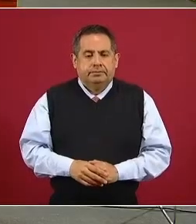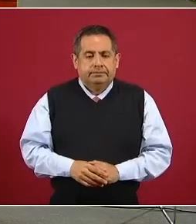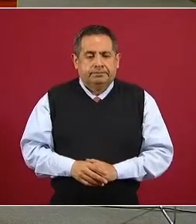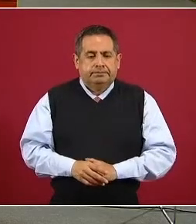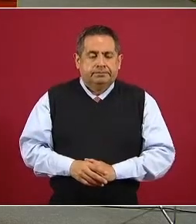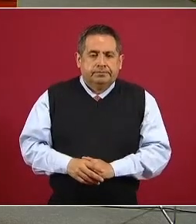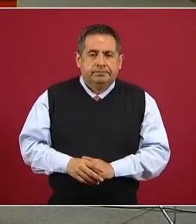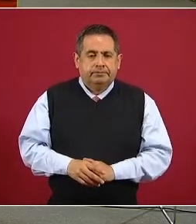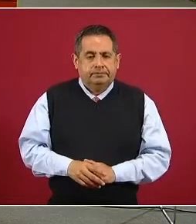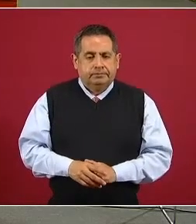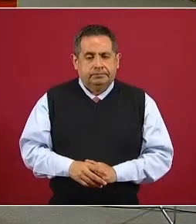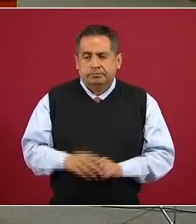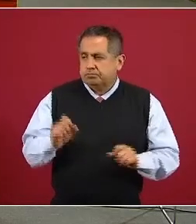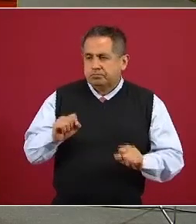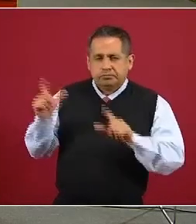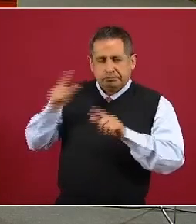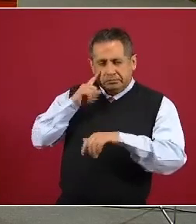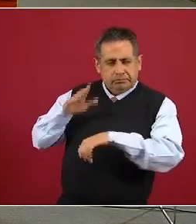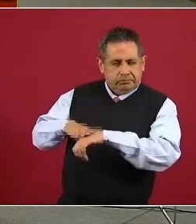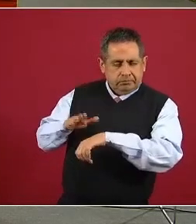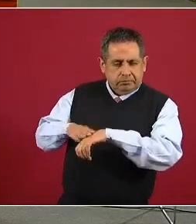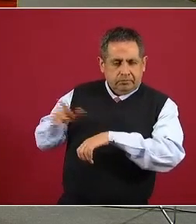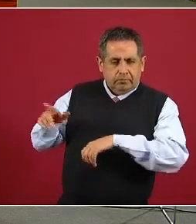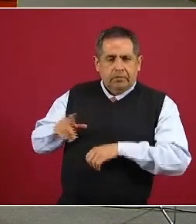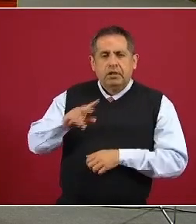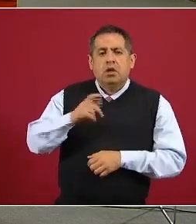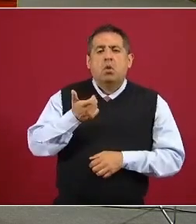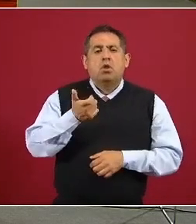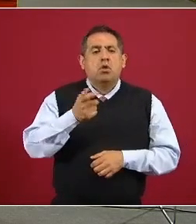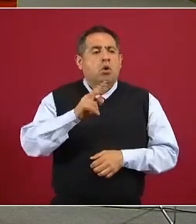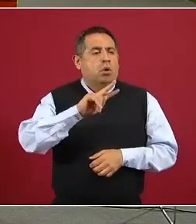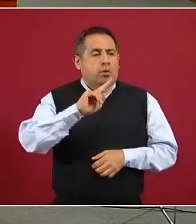presentación de reembolso.